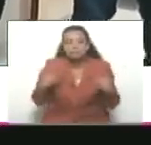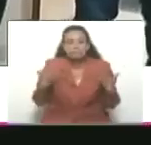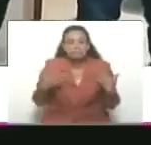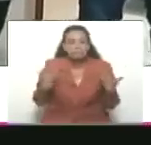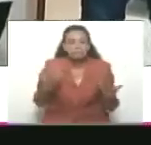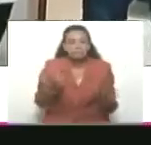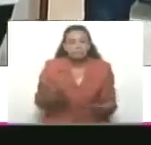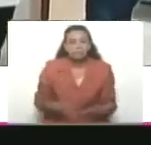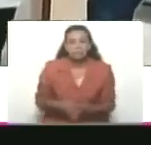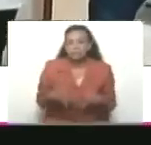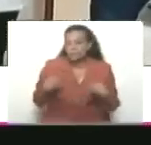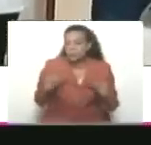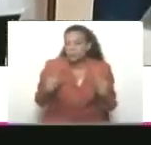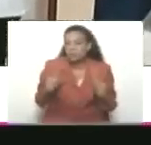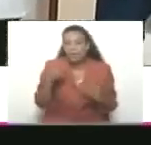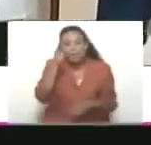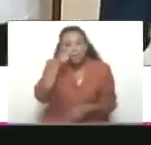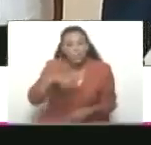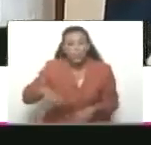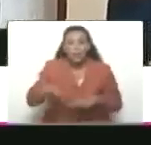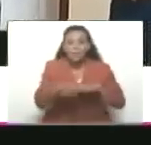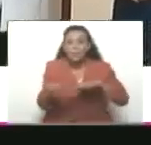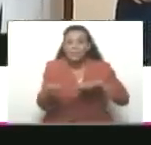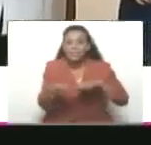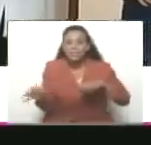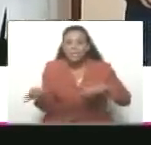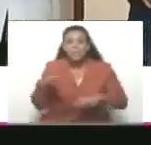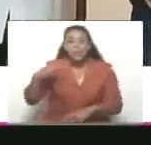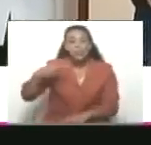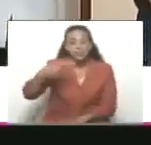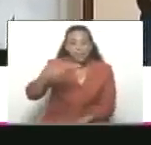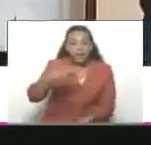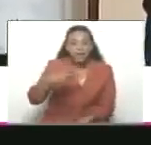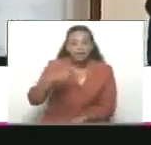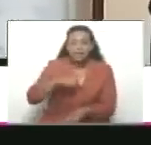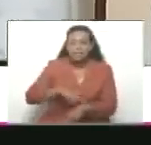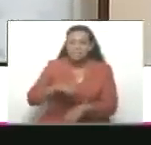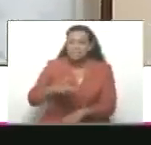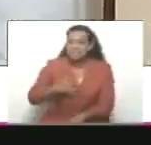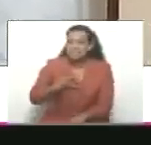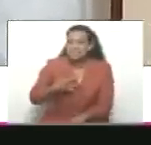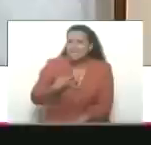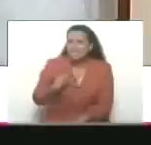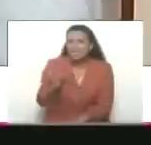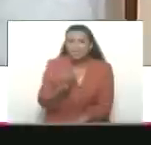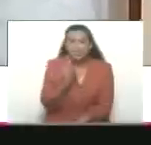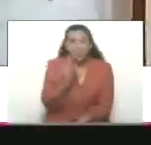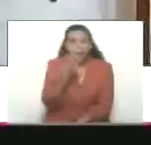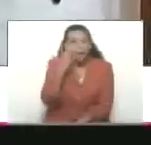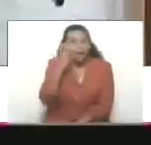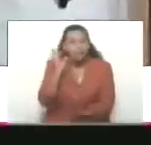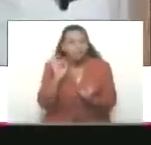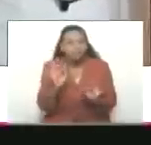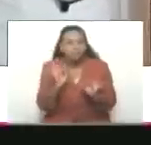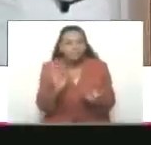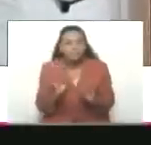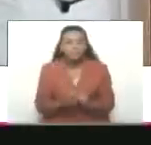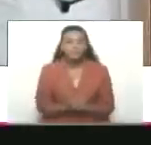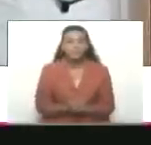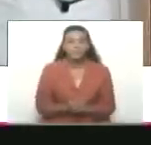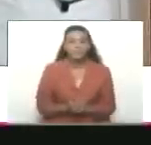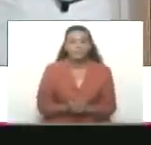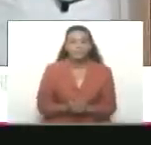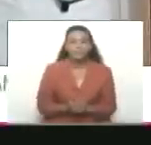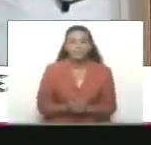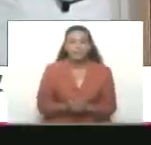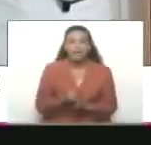contentamiento que este municipio este pueblo tiene en este momento estamos nada más y nada menos señor presidente